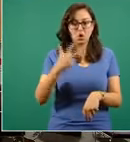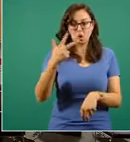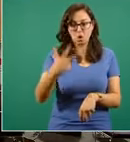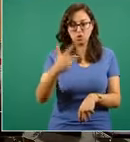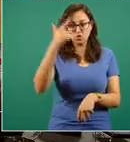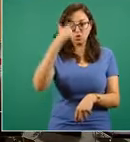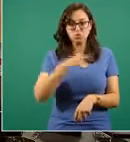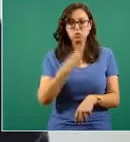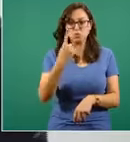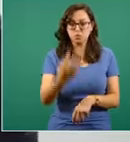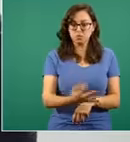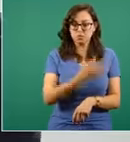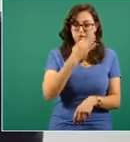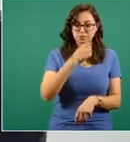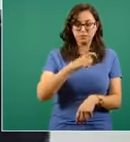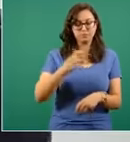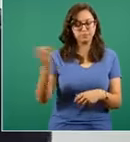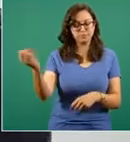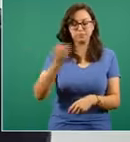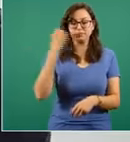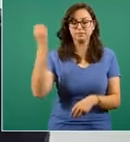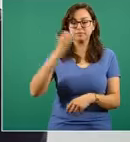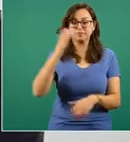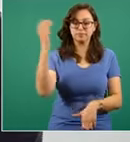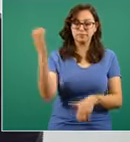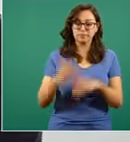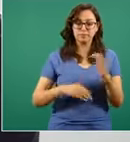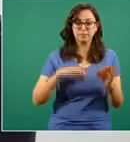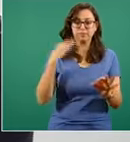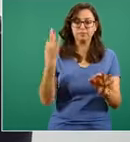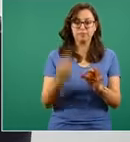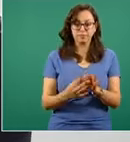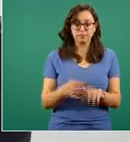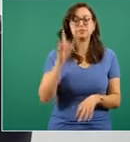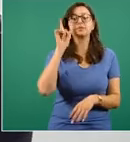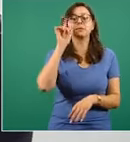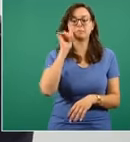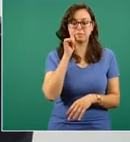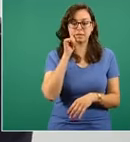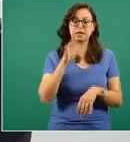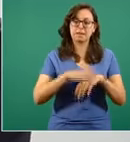con un minuto. Vamos a dar por terminada la conferencia del día de hoy. De seguro el día de mañana